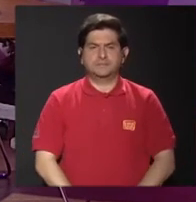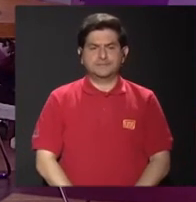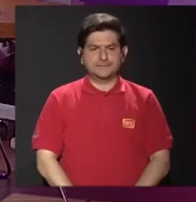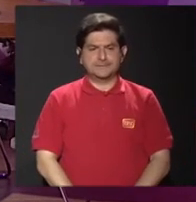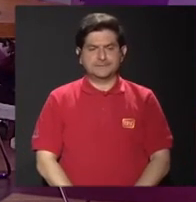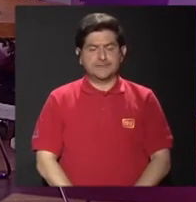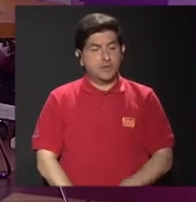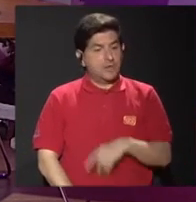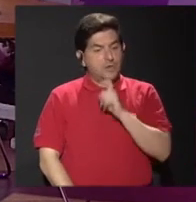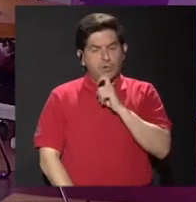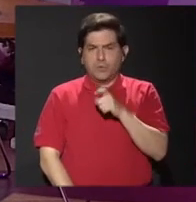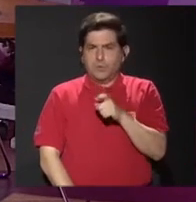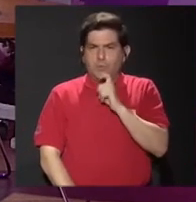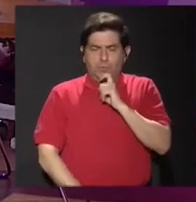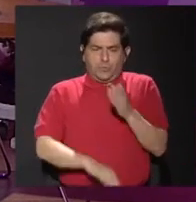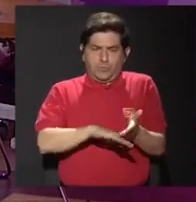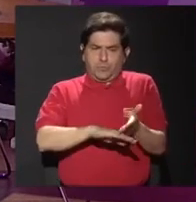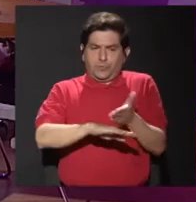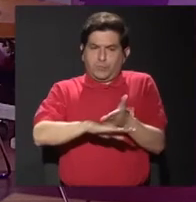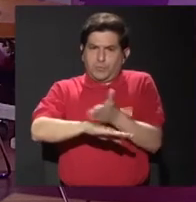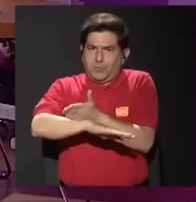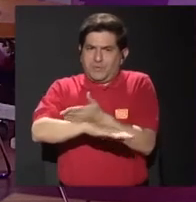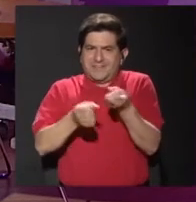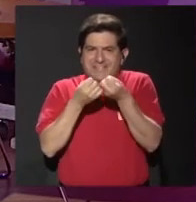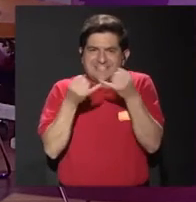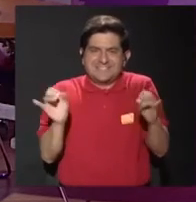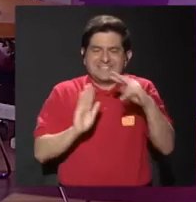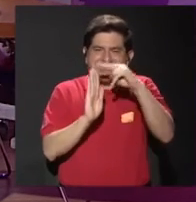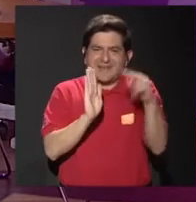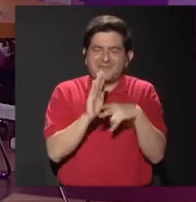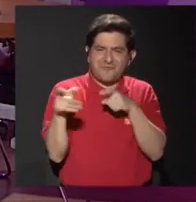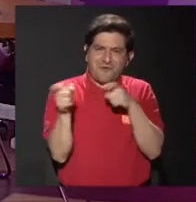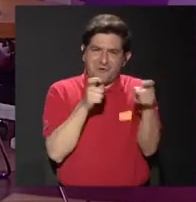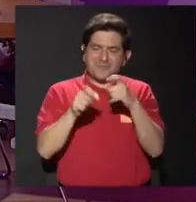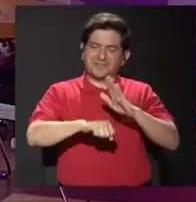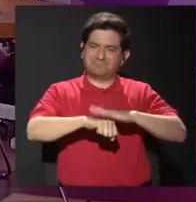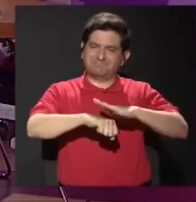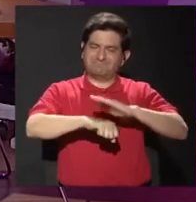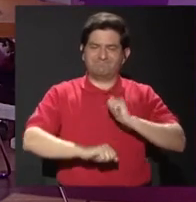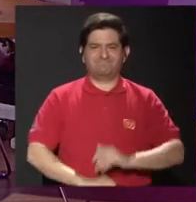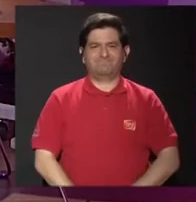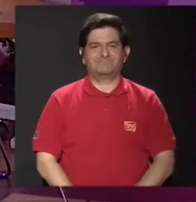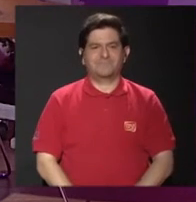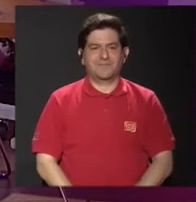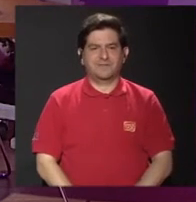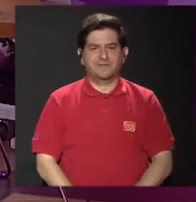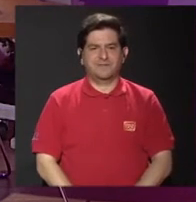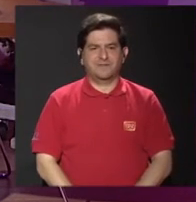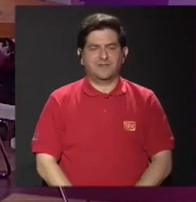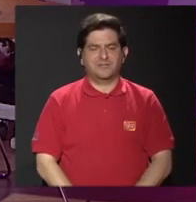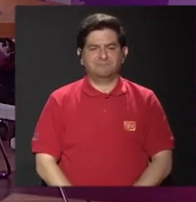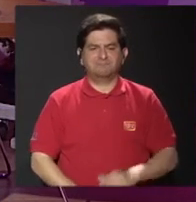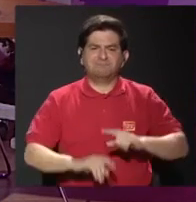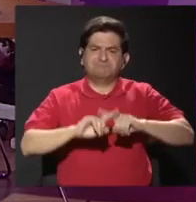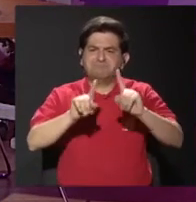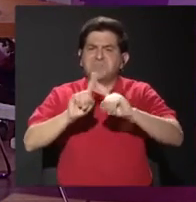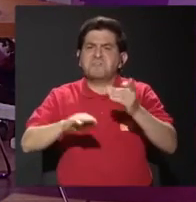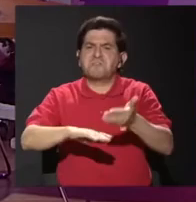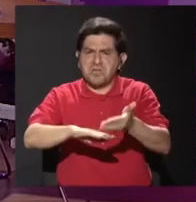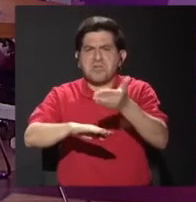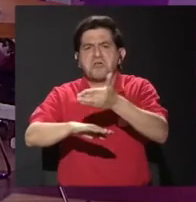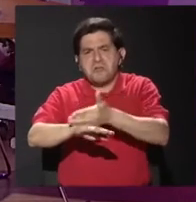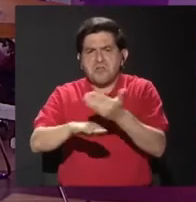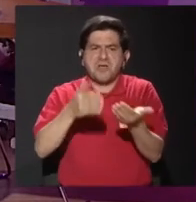es difícil avanzar sin un marco regulatorio que nos lo permita decir hay muchos avances